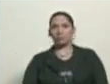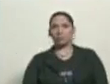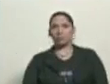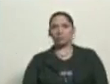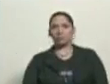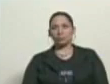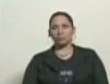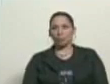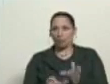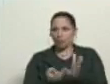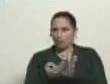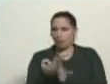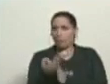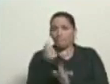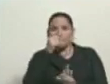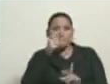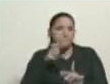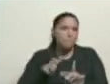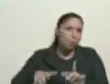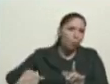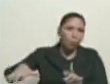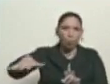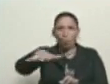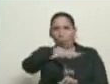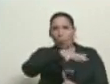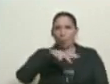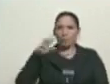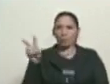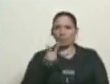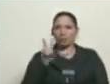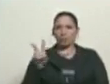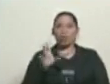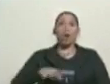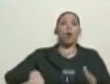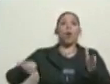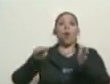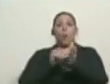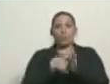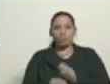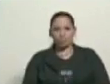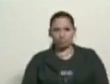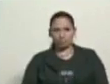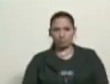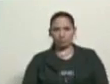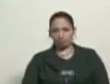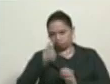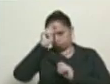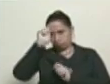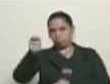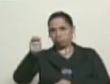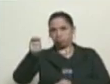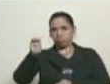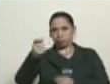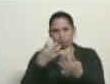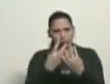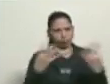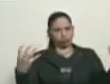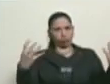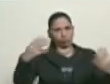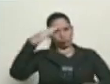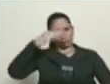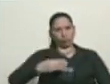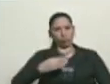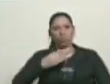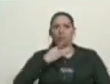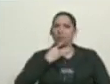y de lealtad al pueblo de Venezuela. Nos volvemos a poner firmes acá y